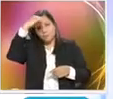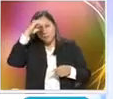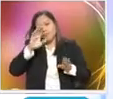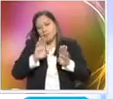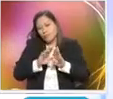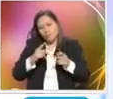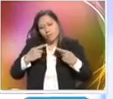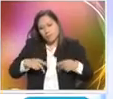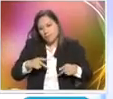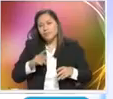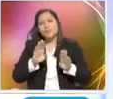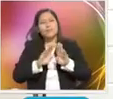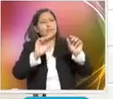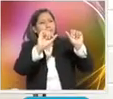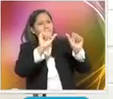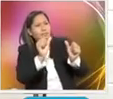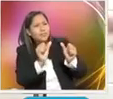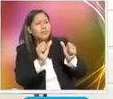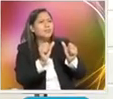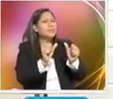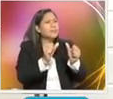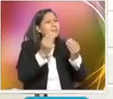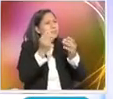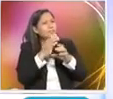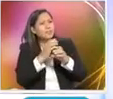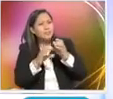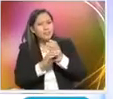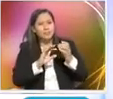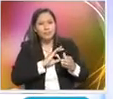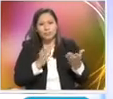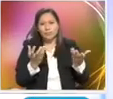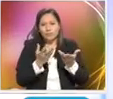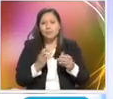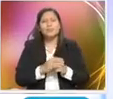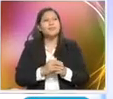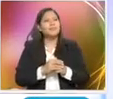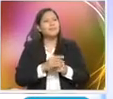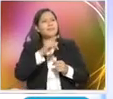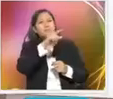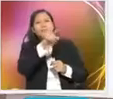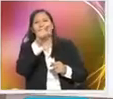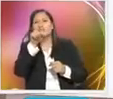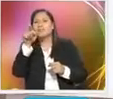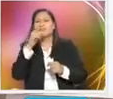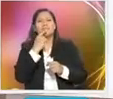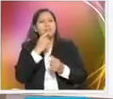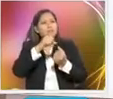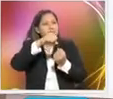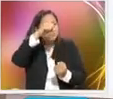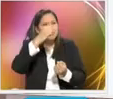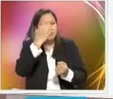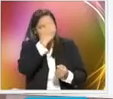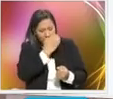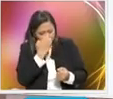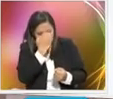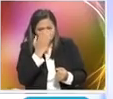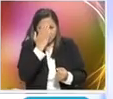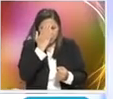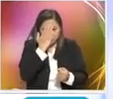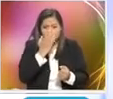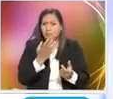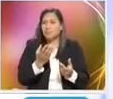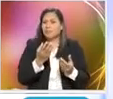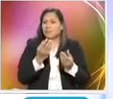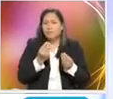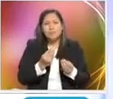seres humanos, por medio del arte, tantas cosas que se pueden hacer, tantos desarrollos, introspecciones, no sé,